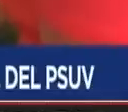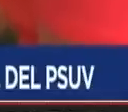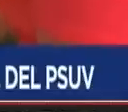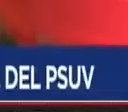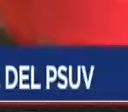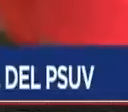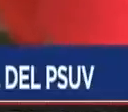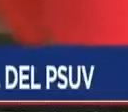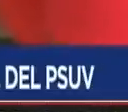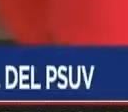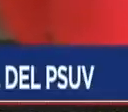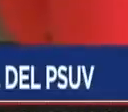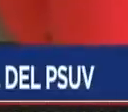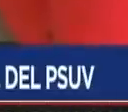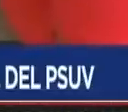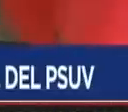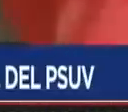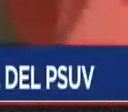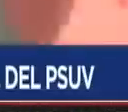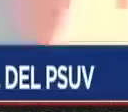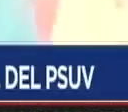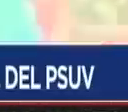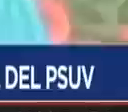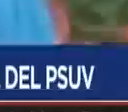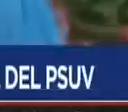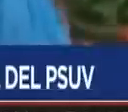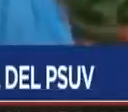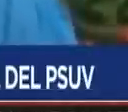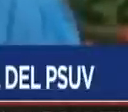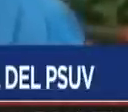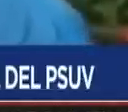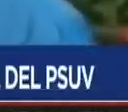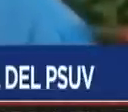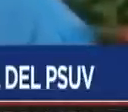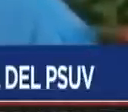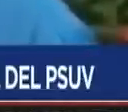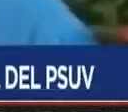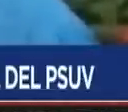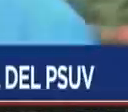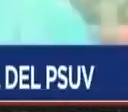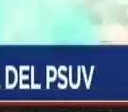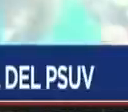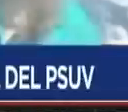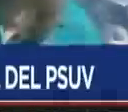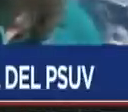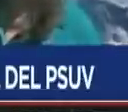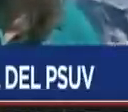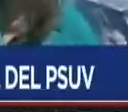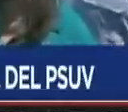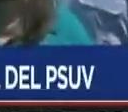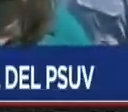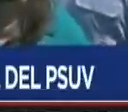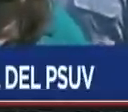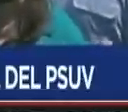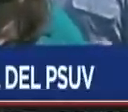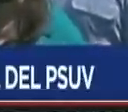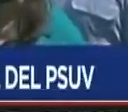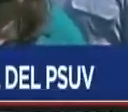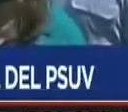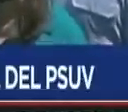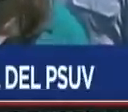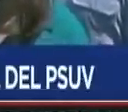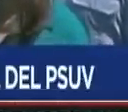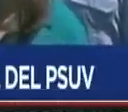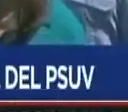Imposible, en verdad. Al pueblo comenzó a configurarse la unión cívico-militar soñada por tanto tiempo.